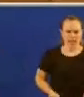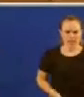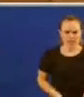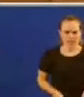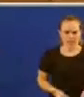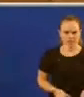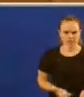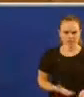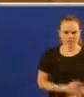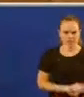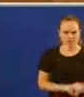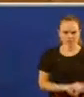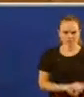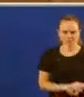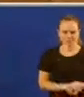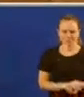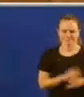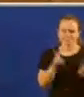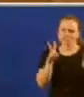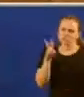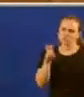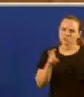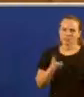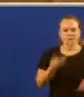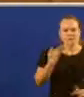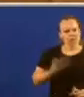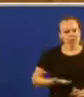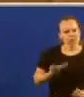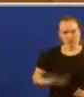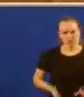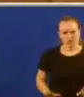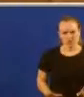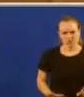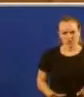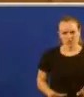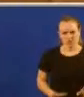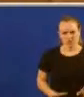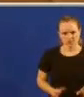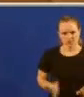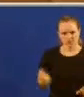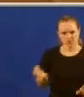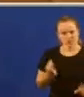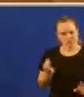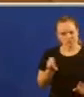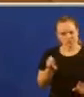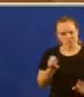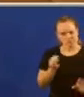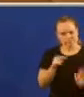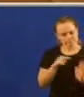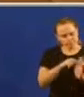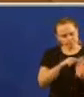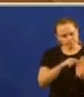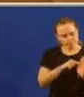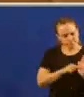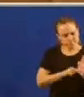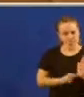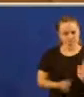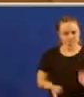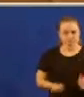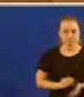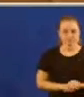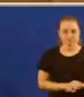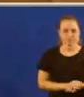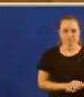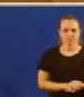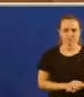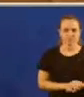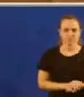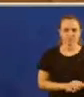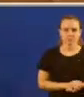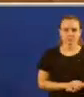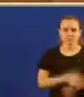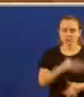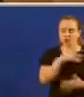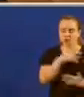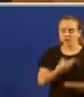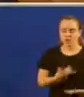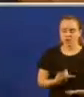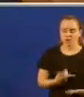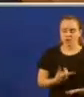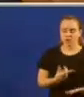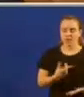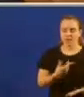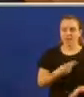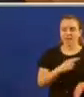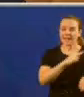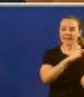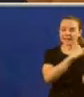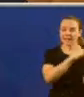tema, creo que é importante que reparemos nalgúnas cousas. Oxe, vivimos e traballamos en Galiza